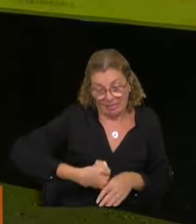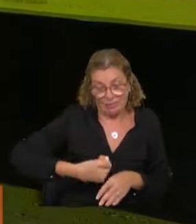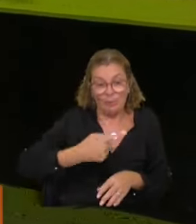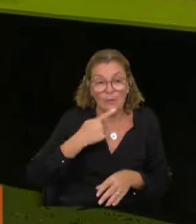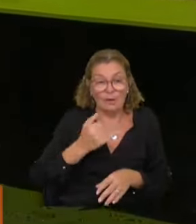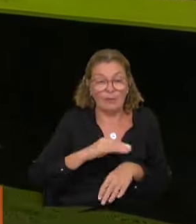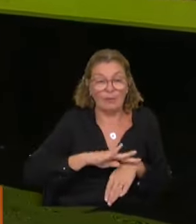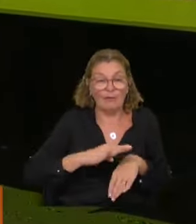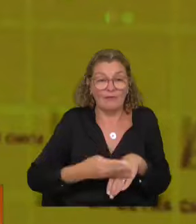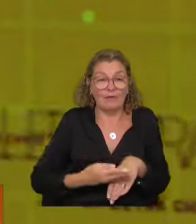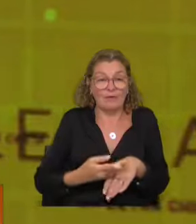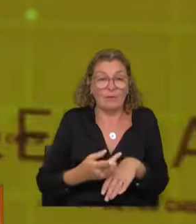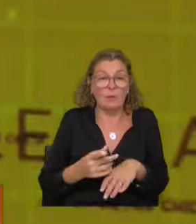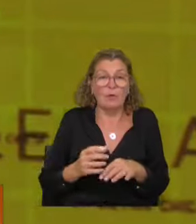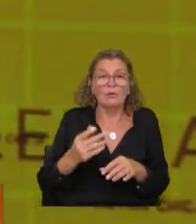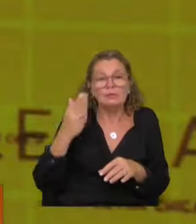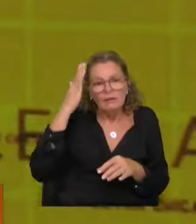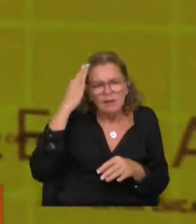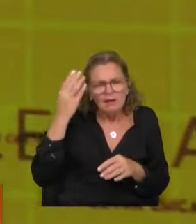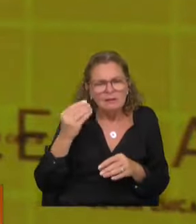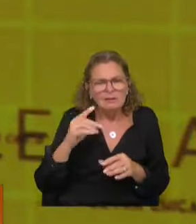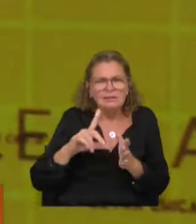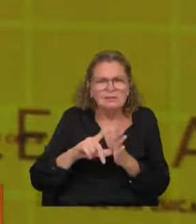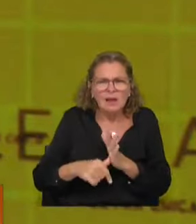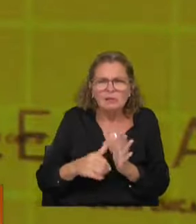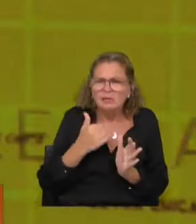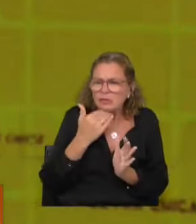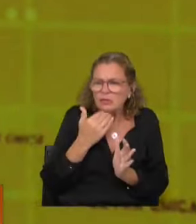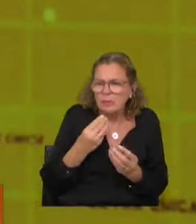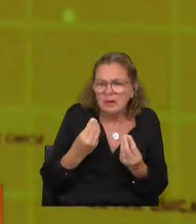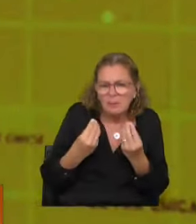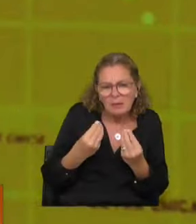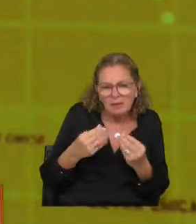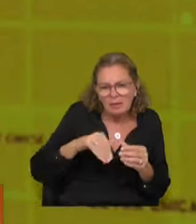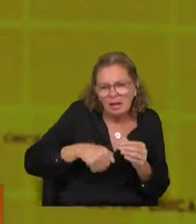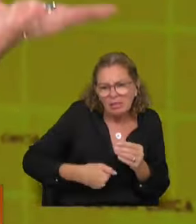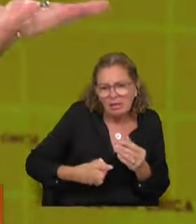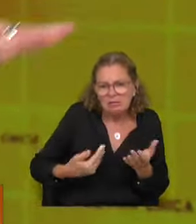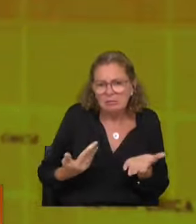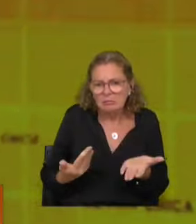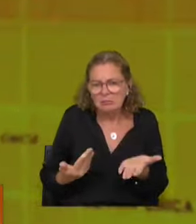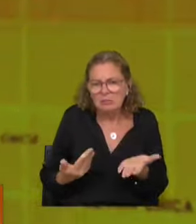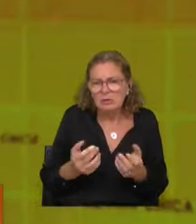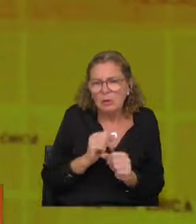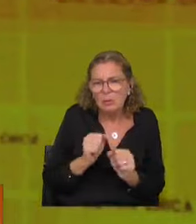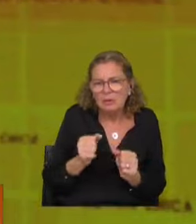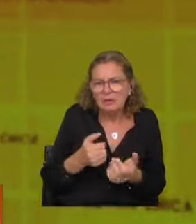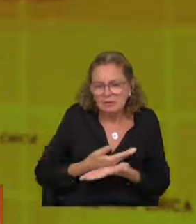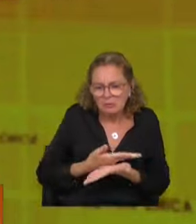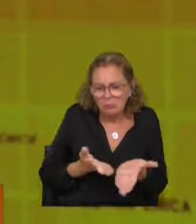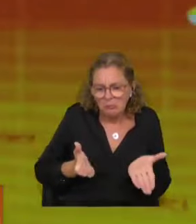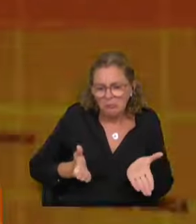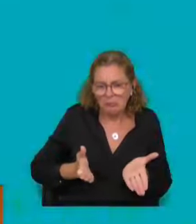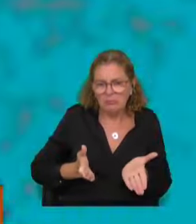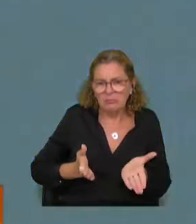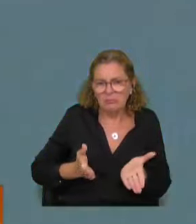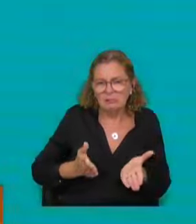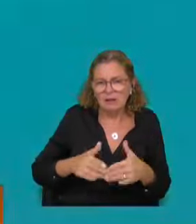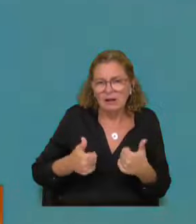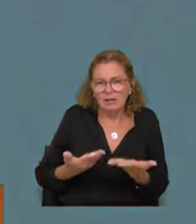tener un diagnóstico tardío que no saber que está desarrollando esa malformación y que no pueda tener las condiciones necesarias para